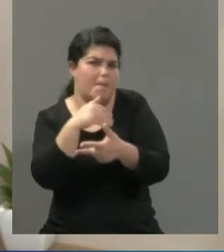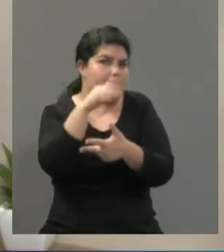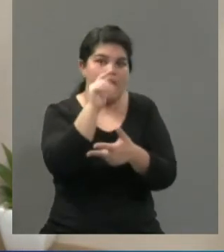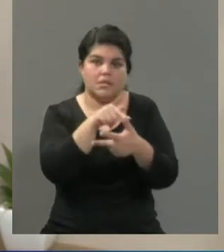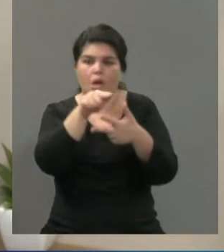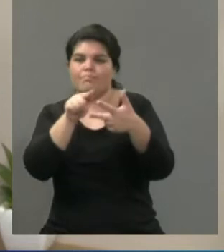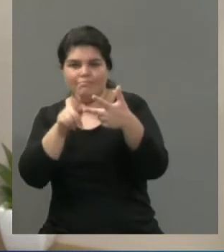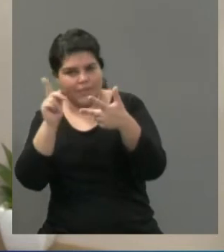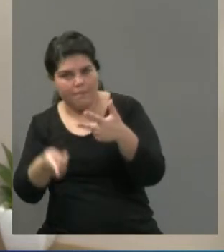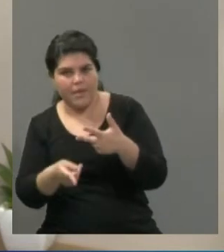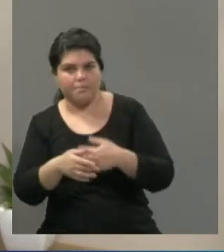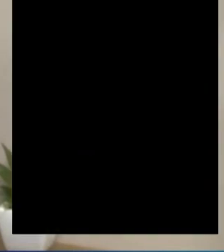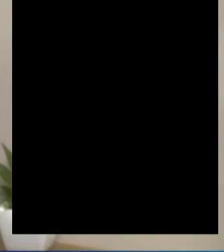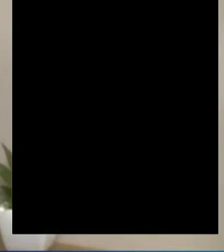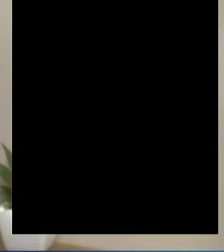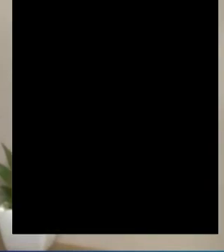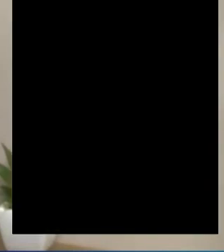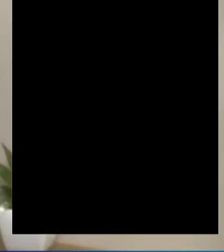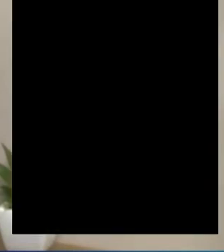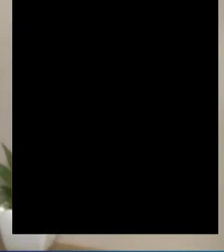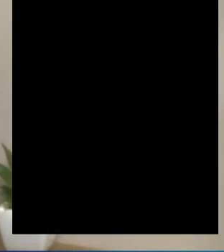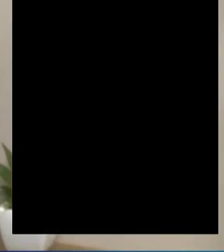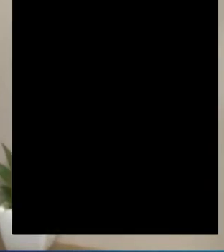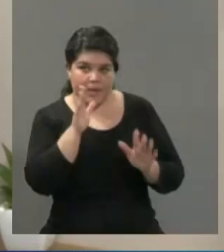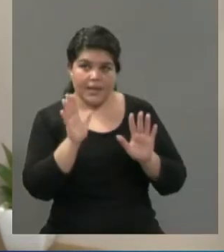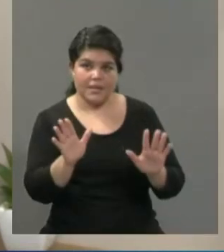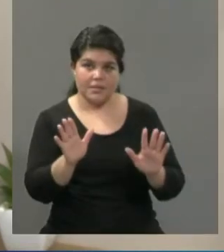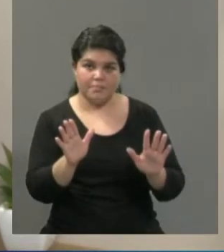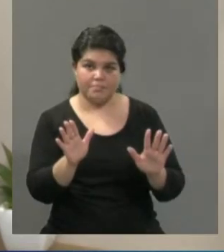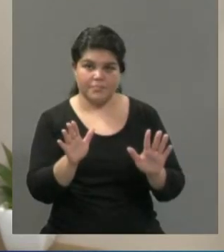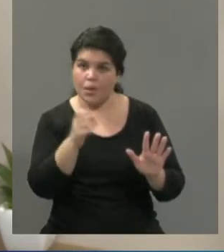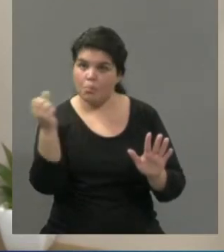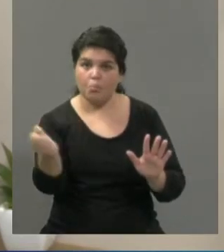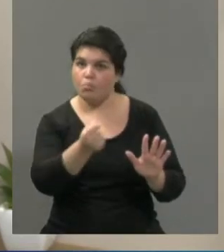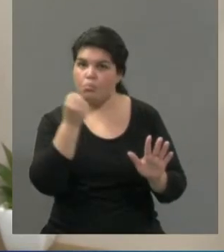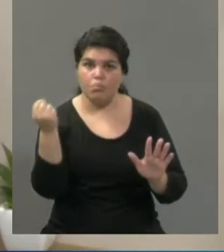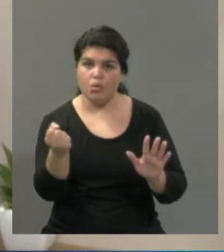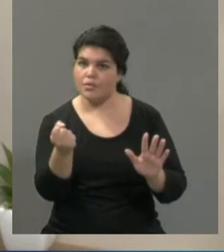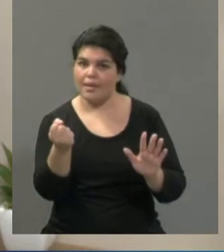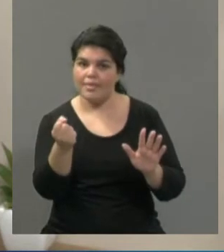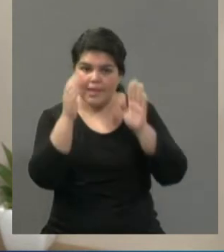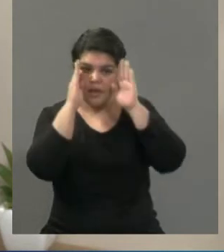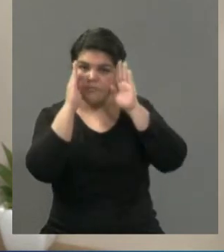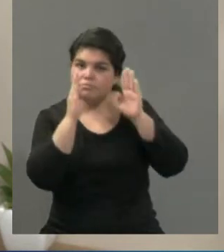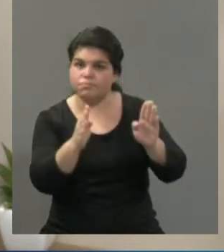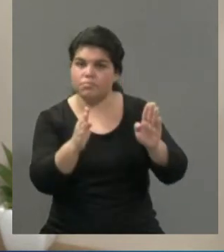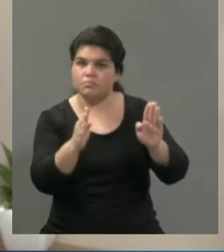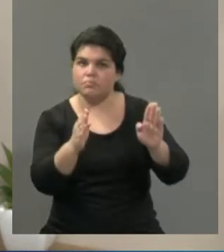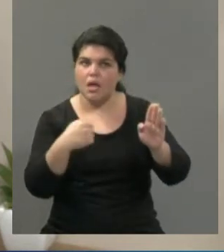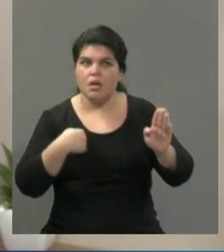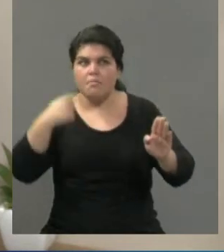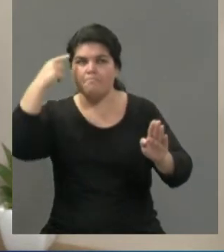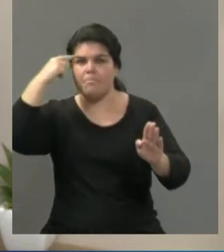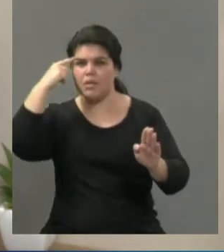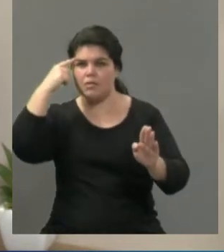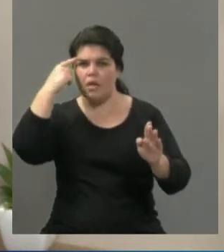Público. Bueno, Julia. Me parece que tenemos que hacer eje en esto y empezar a pensar ¿por qué hacemos estas diferencias?